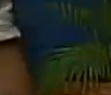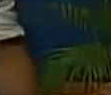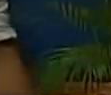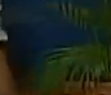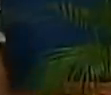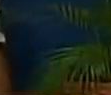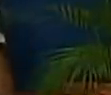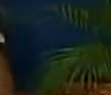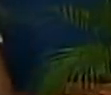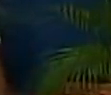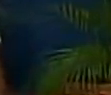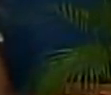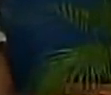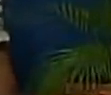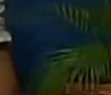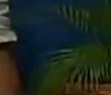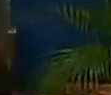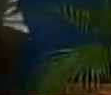clínicas.